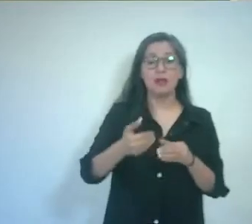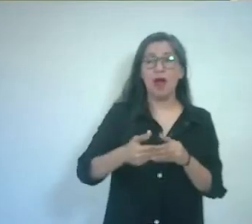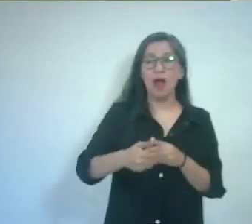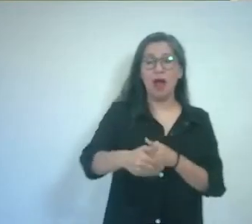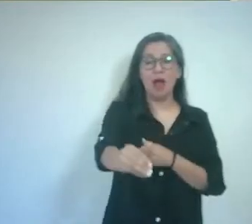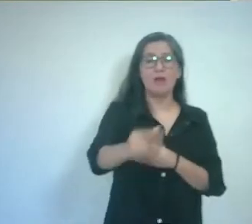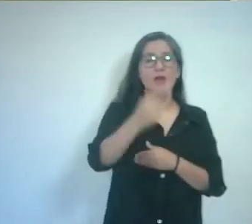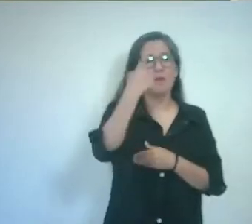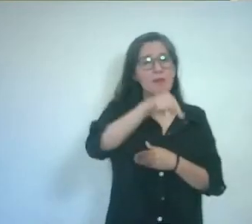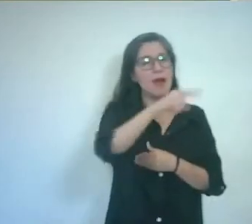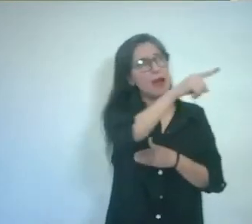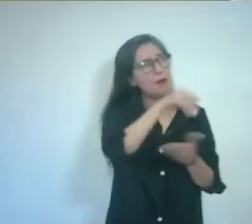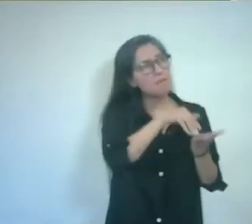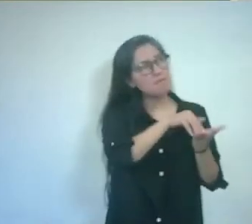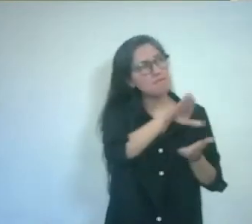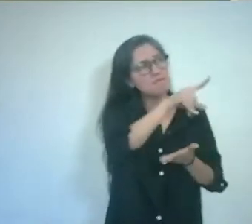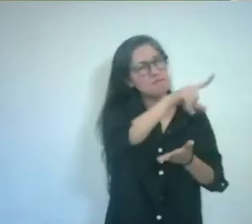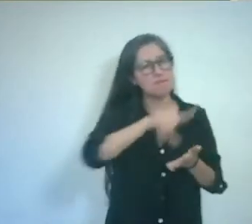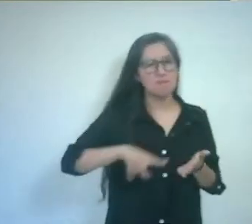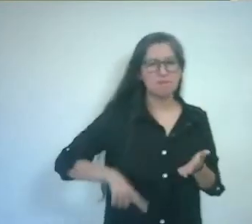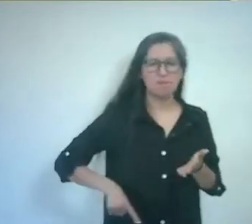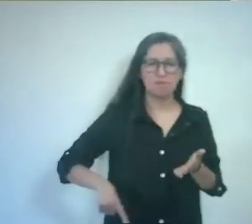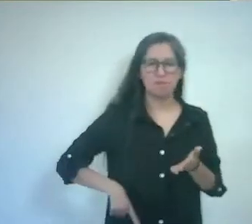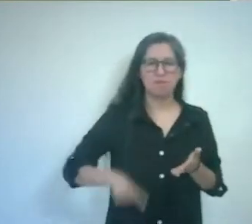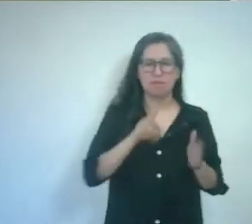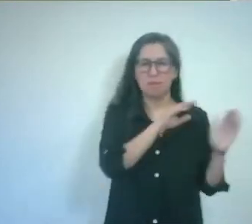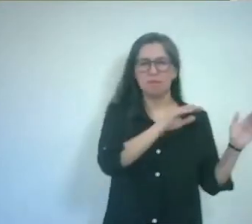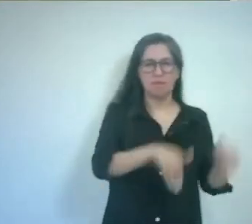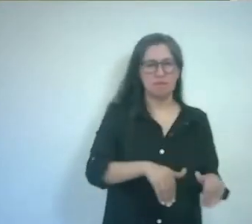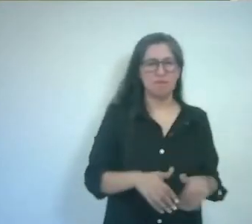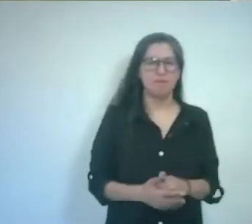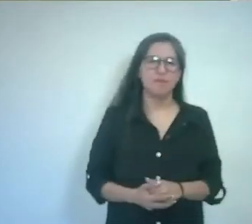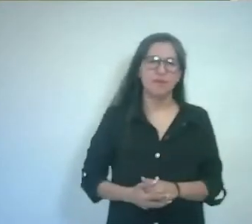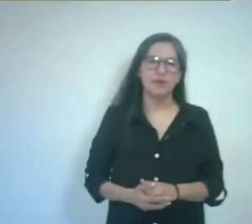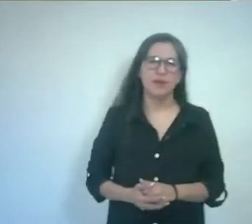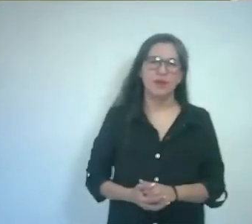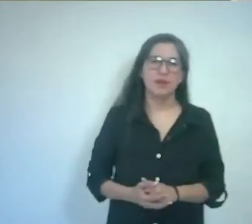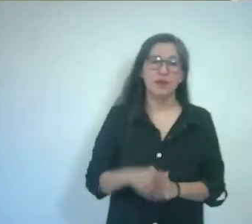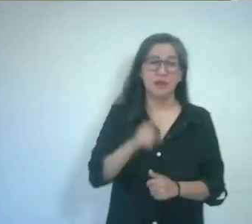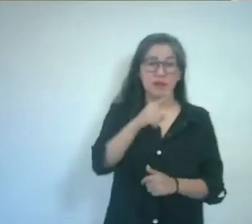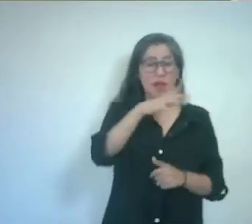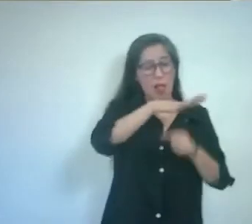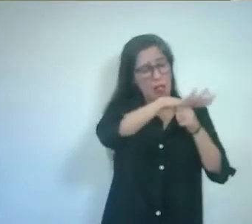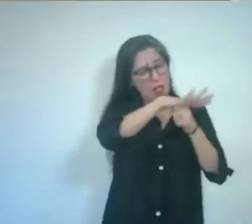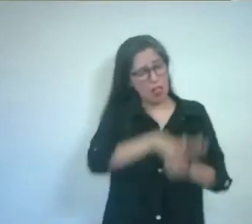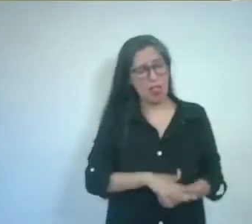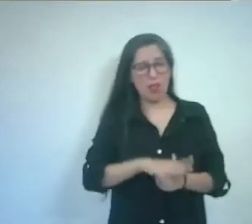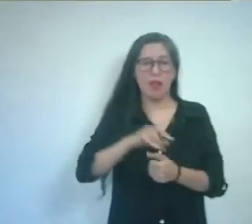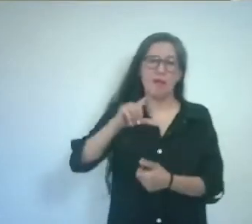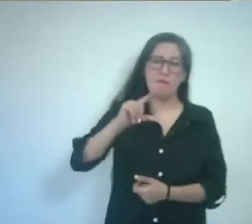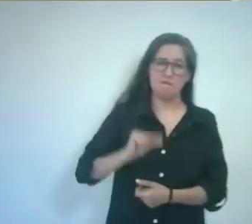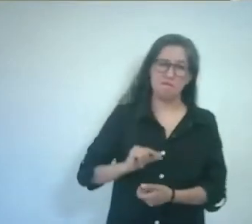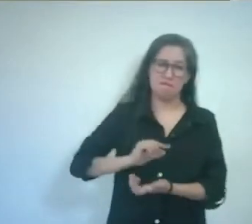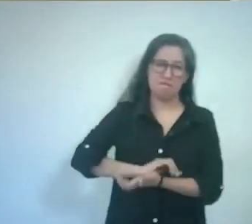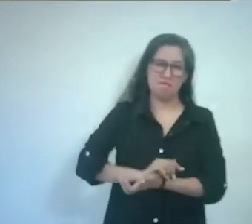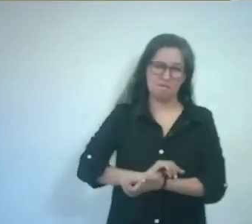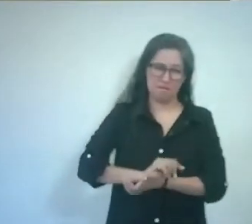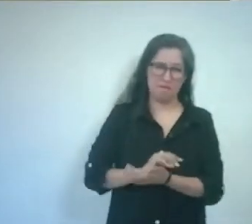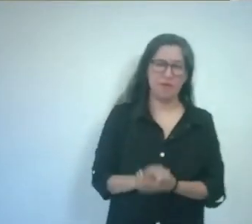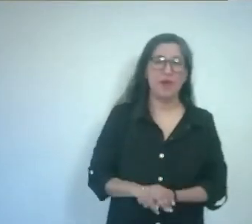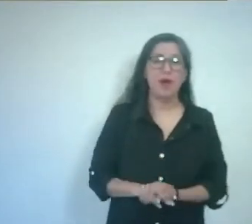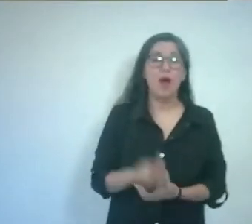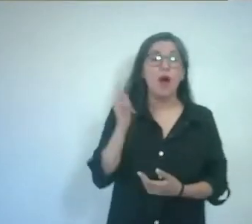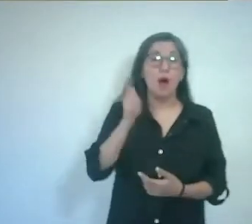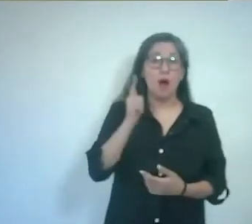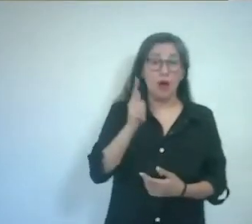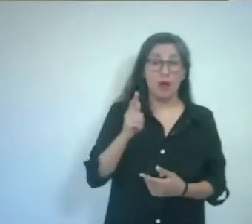quitarse a las autoridades que en un momento dado los aplastan y los humillan. Esperemos